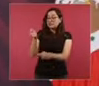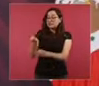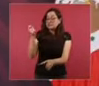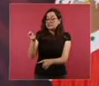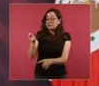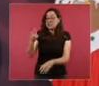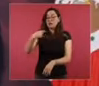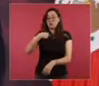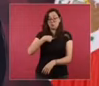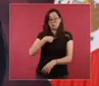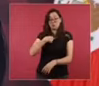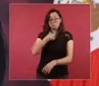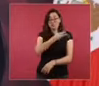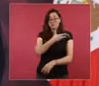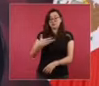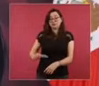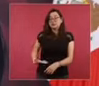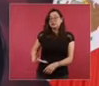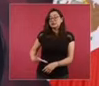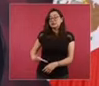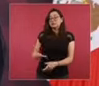aplicar la ley de amnistía,